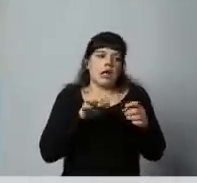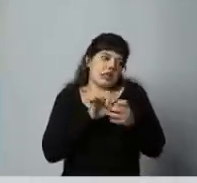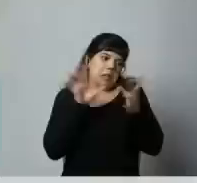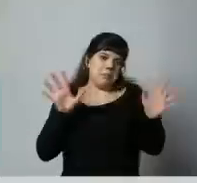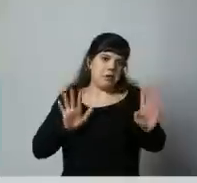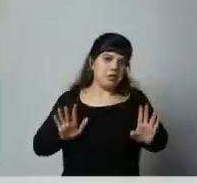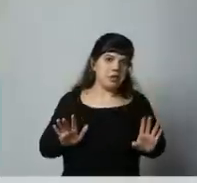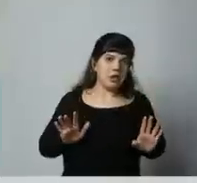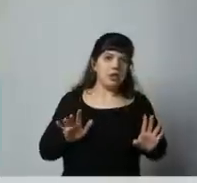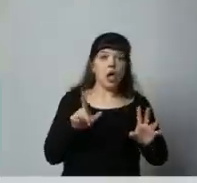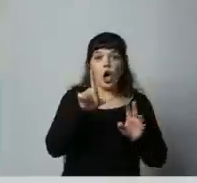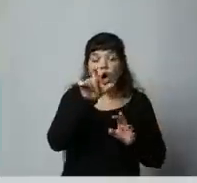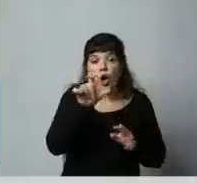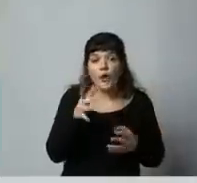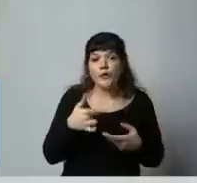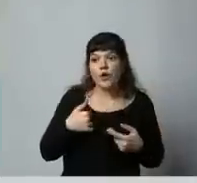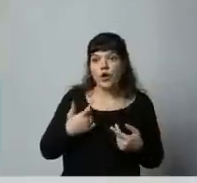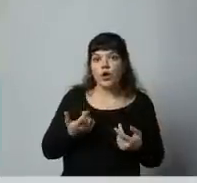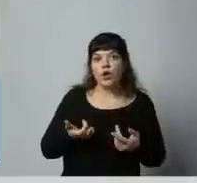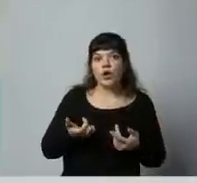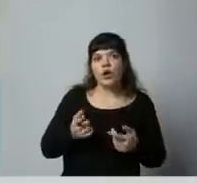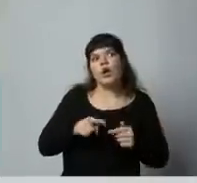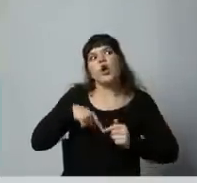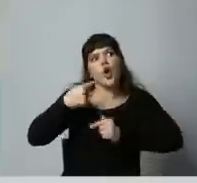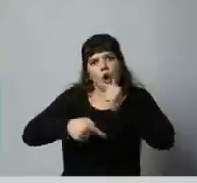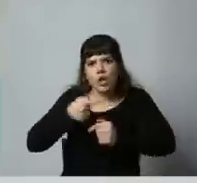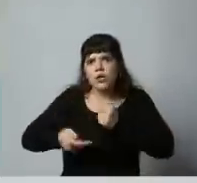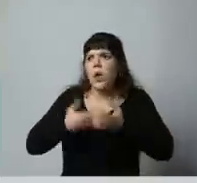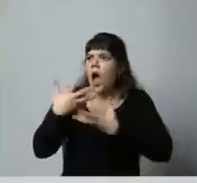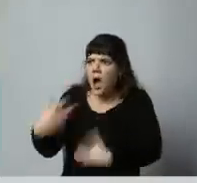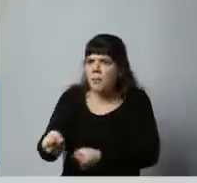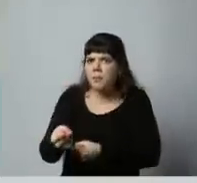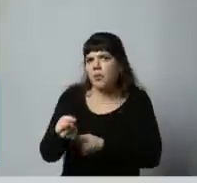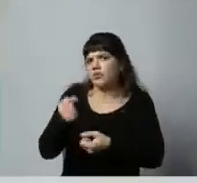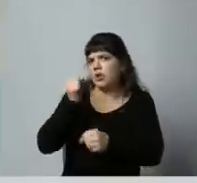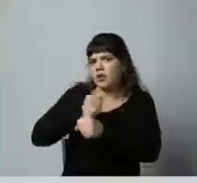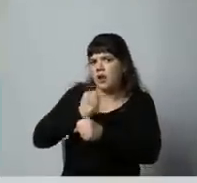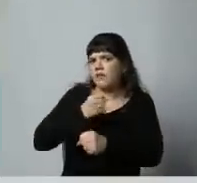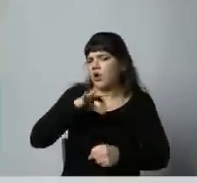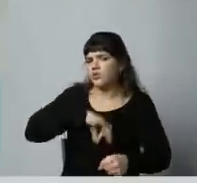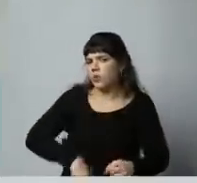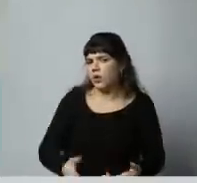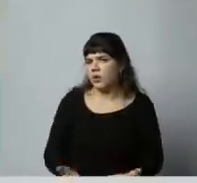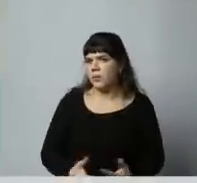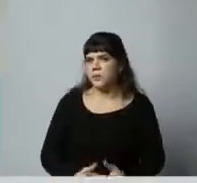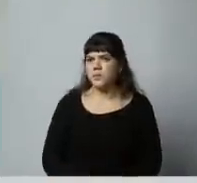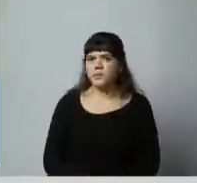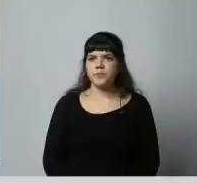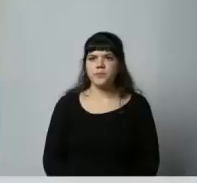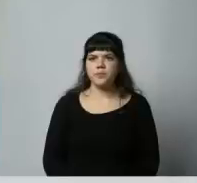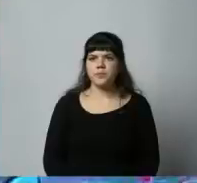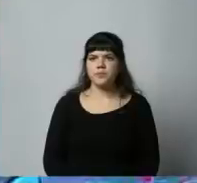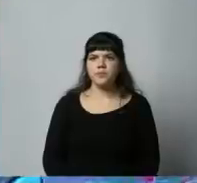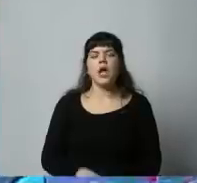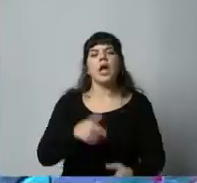de masas o Obviamente que vamos a seguir defendiendo persistentemente el trabajo y el salario Marcelo repetirme las características de la movilización además la gente